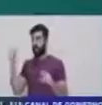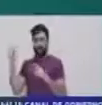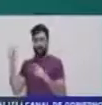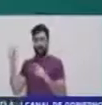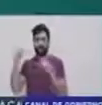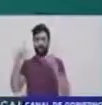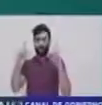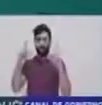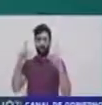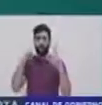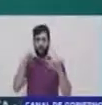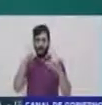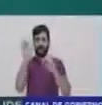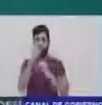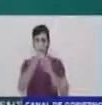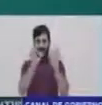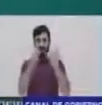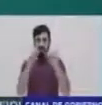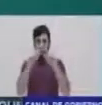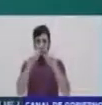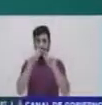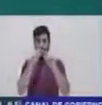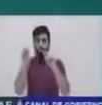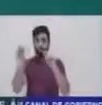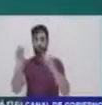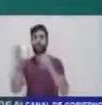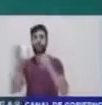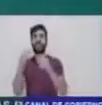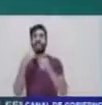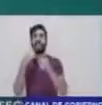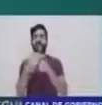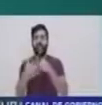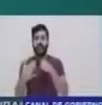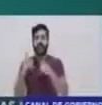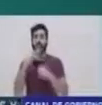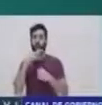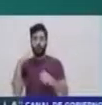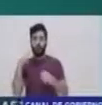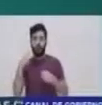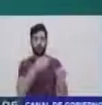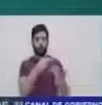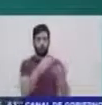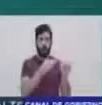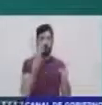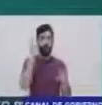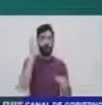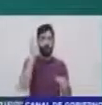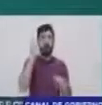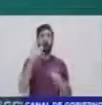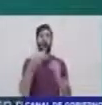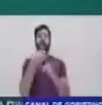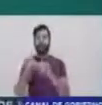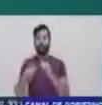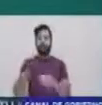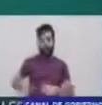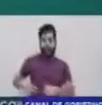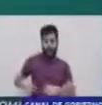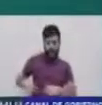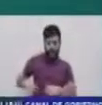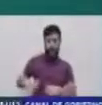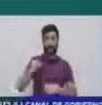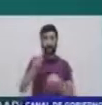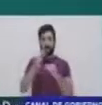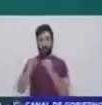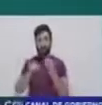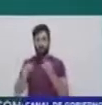que a partir de una célula madre se van a empezar a formar glóbulos rojos, glóbulos blancos, células de hígado,